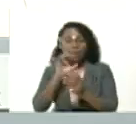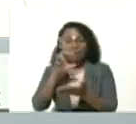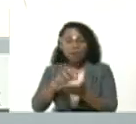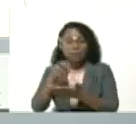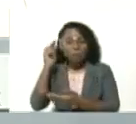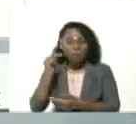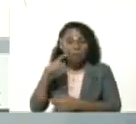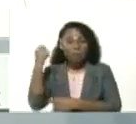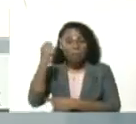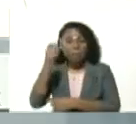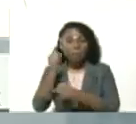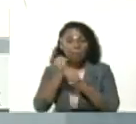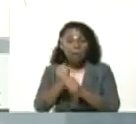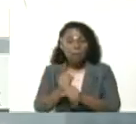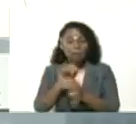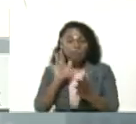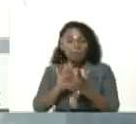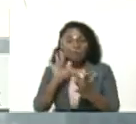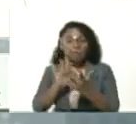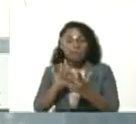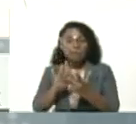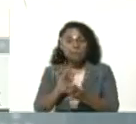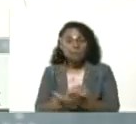y Apure, que están esperando el pase.